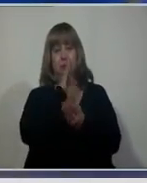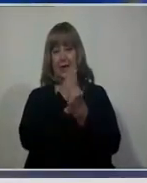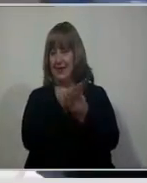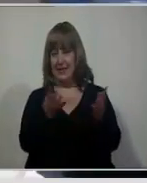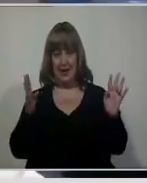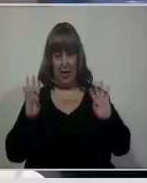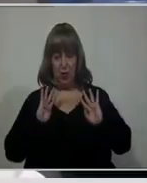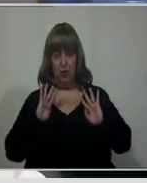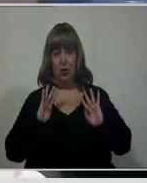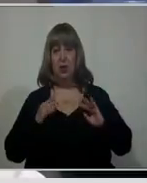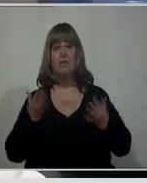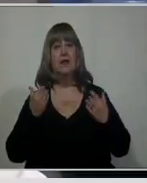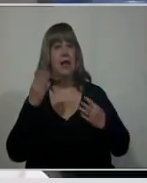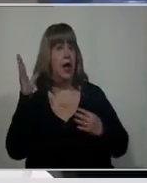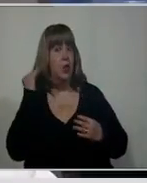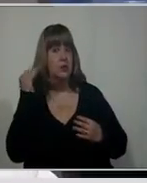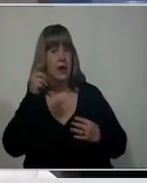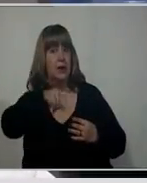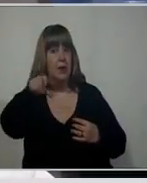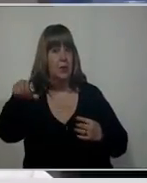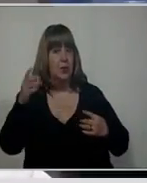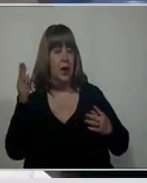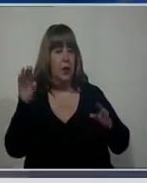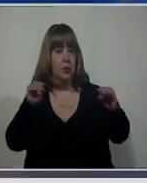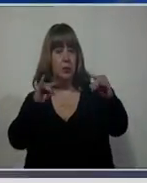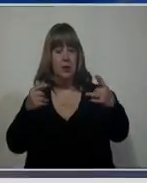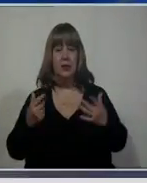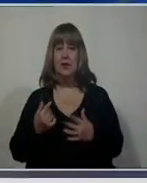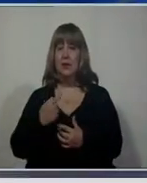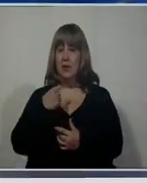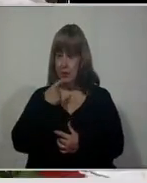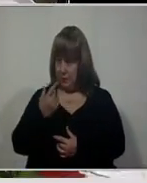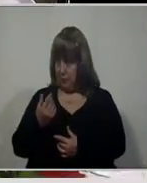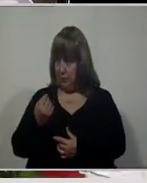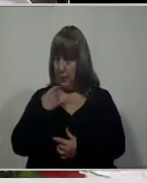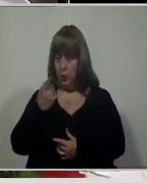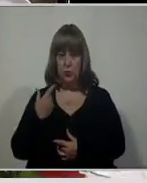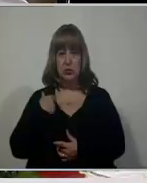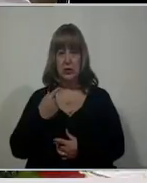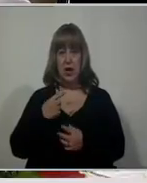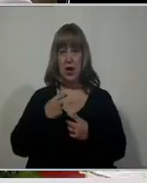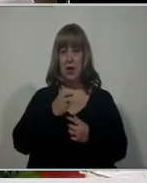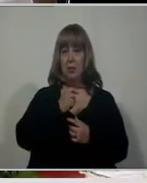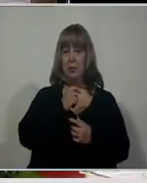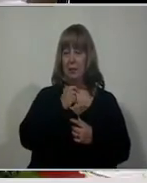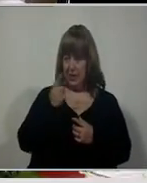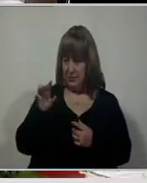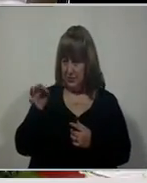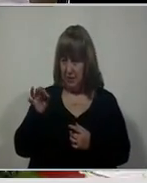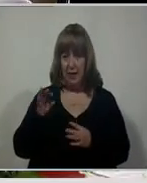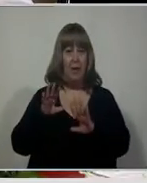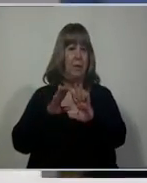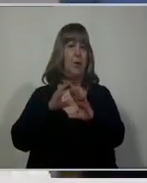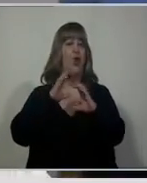prensa tiene la mejor bien no pero hay un mito cuando